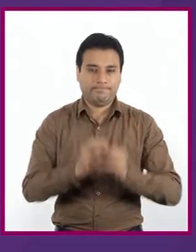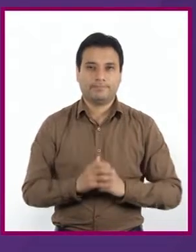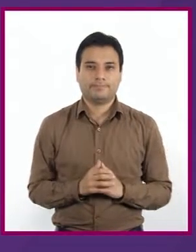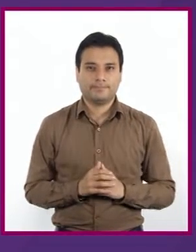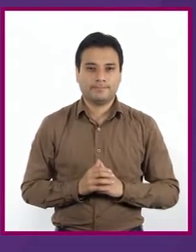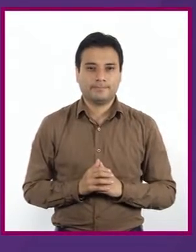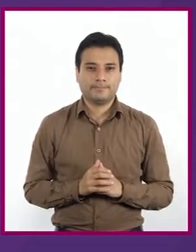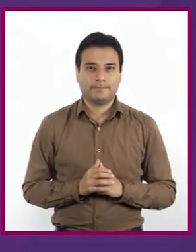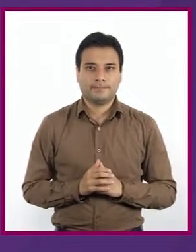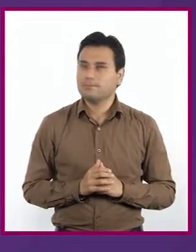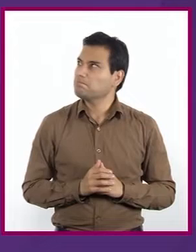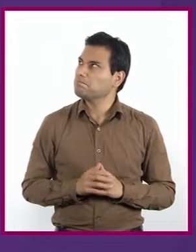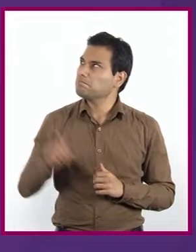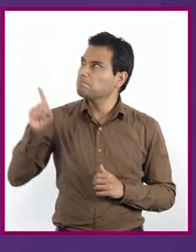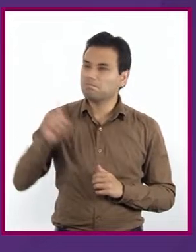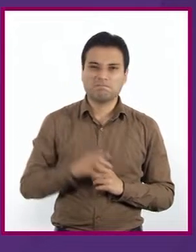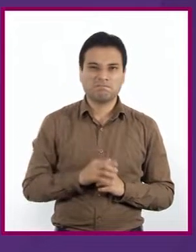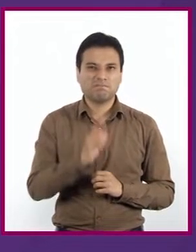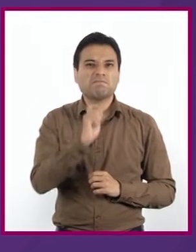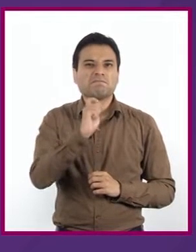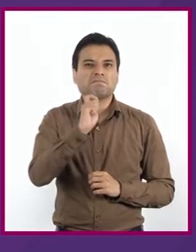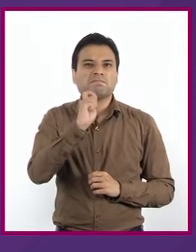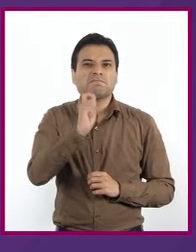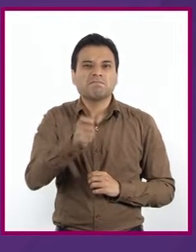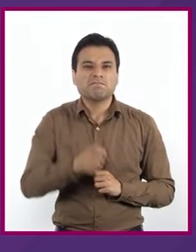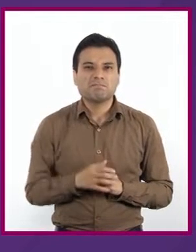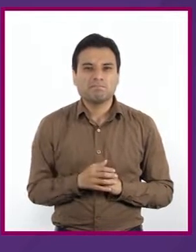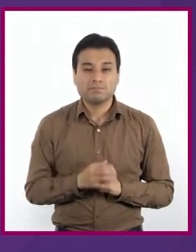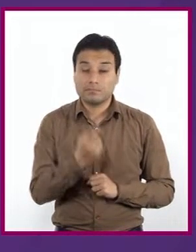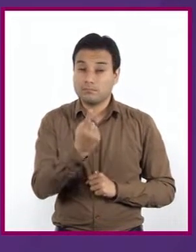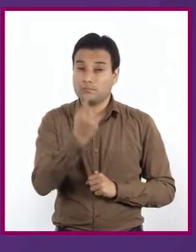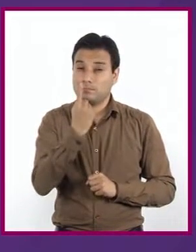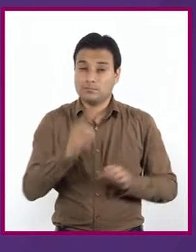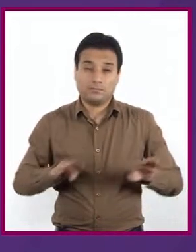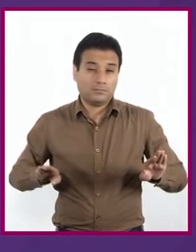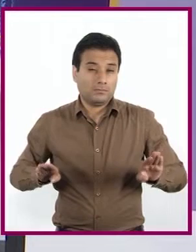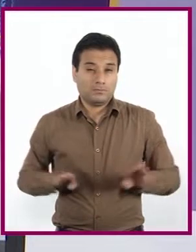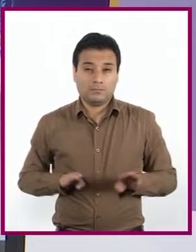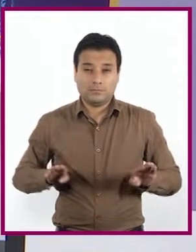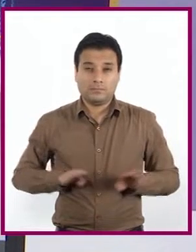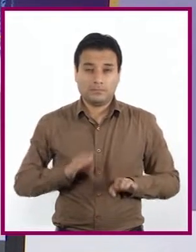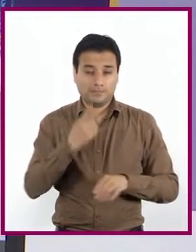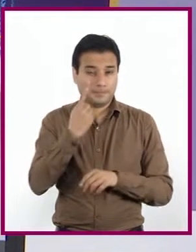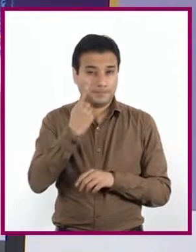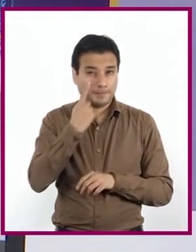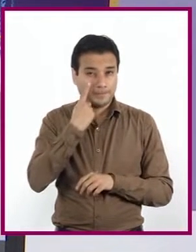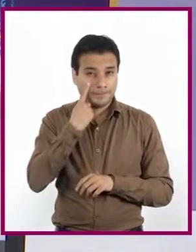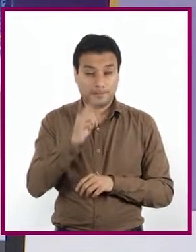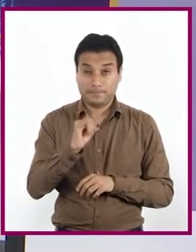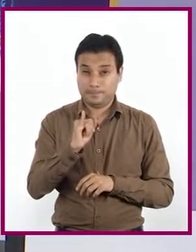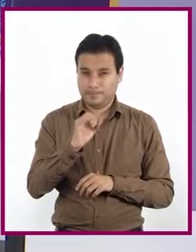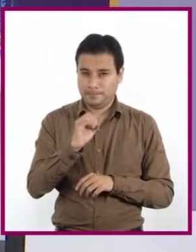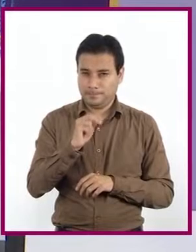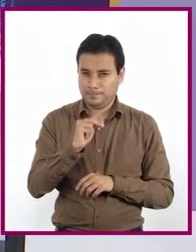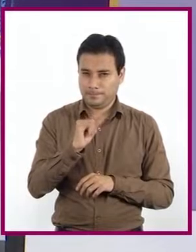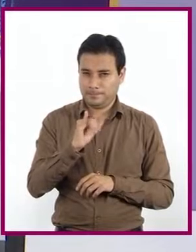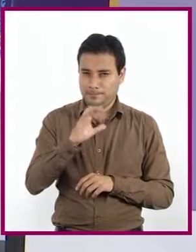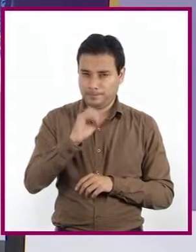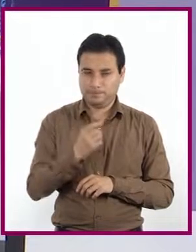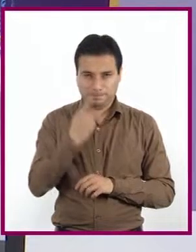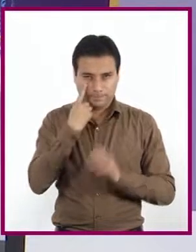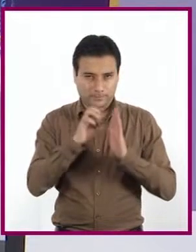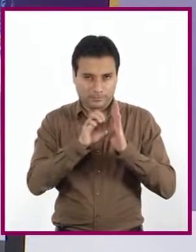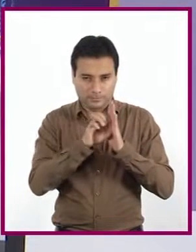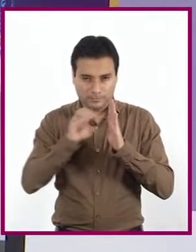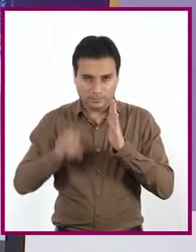La cristalización es una propiedad importante de los compuestos iónicos. Experimentemos la cristalización del